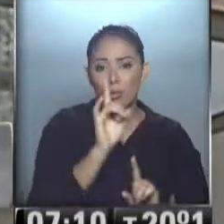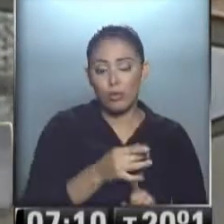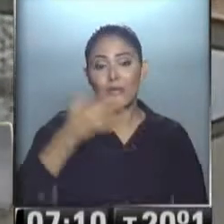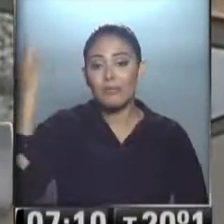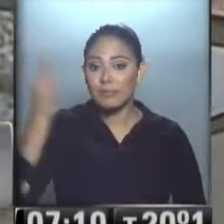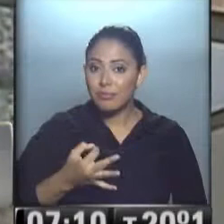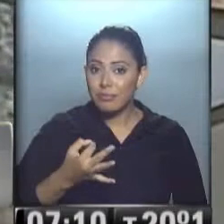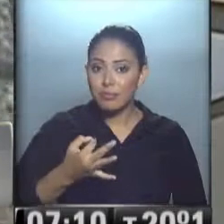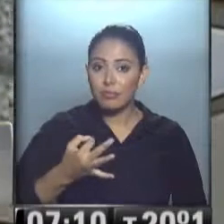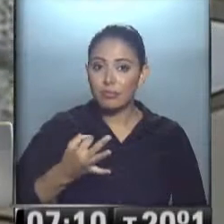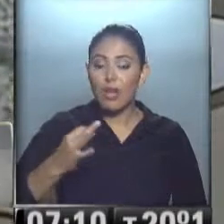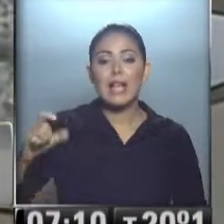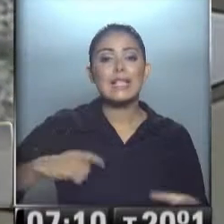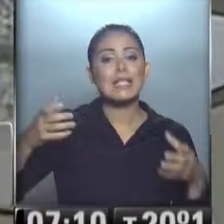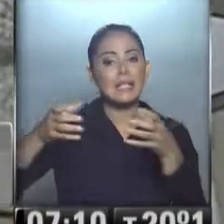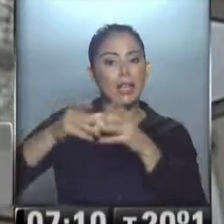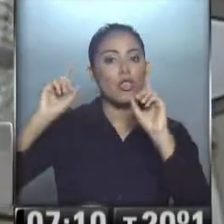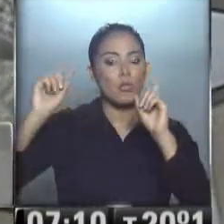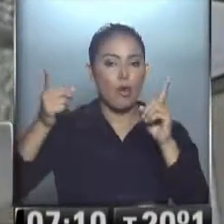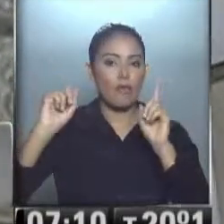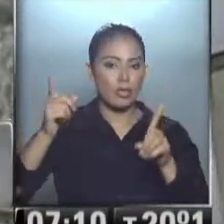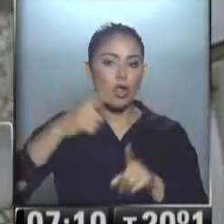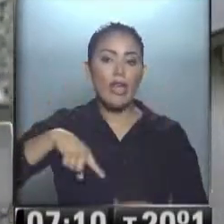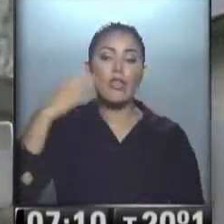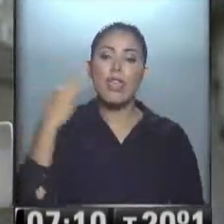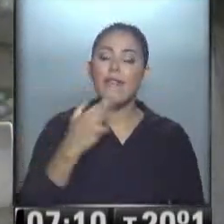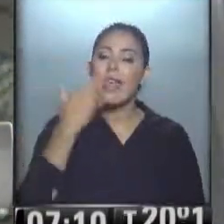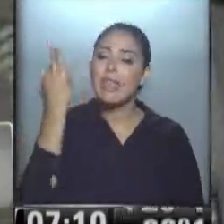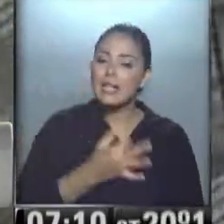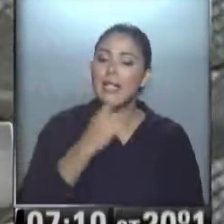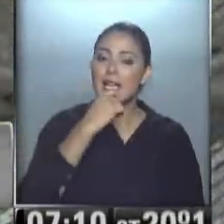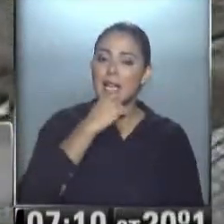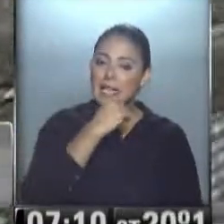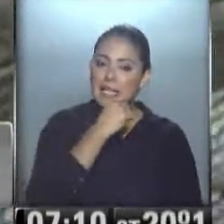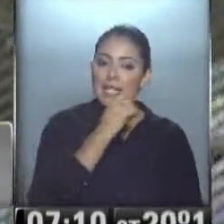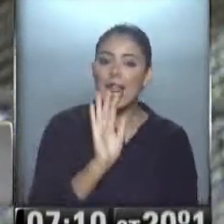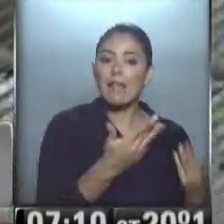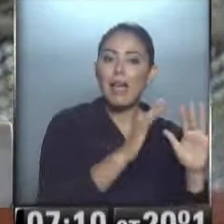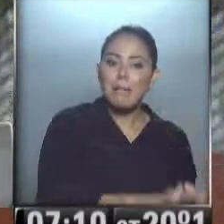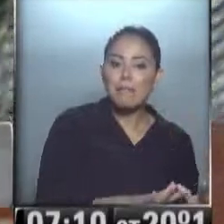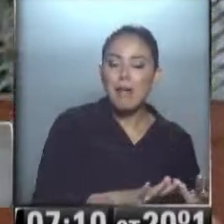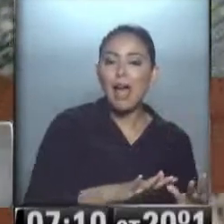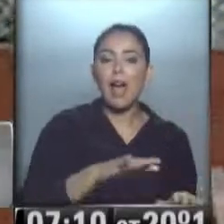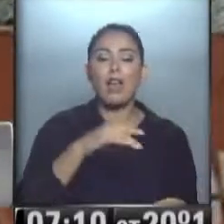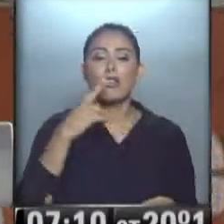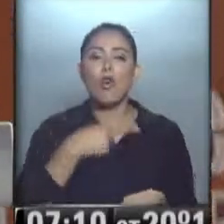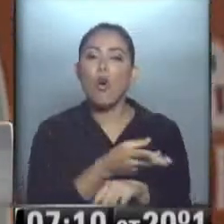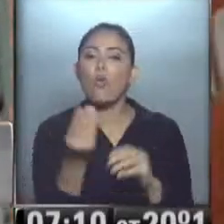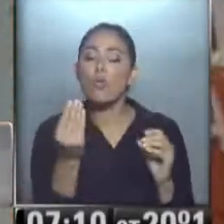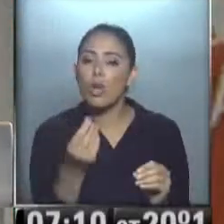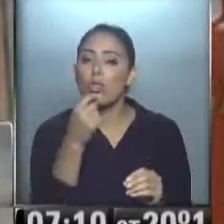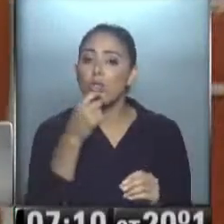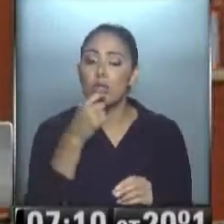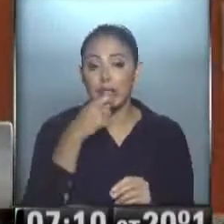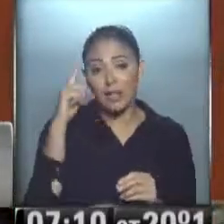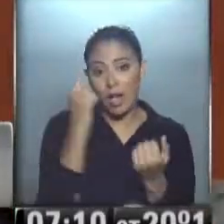orgánicamente los sindicatos docentes son los que deben decidir si van a levantar el paro no por tiempo indeterminado tal vez si no hay acuerdo o